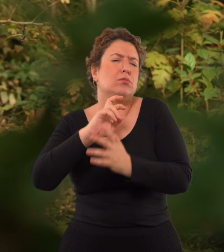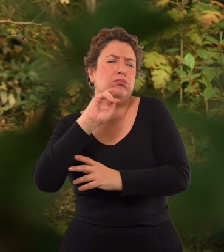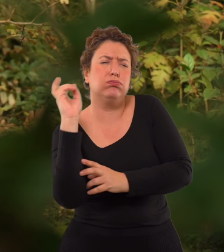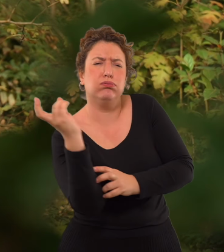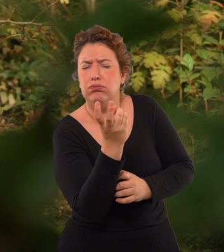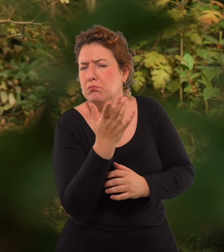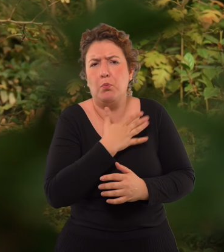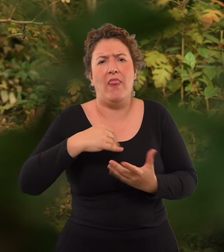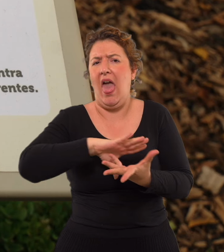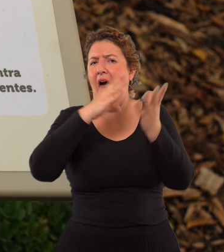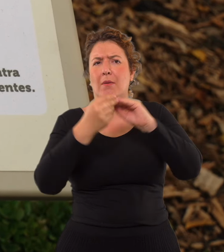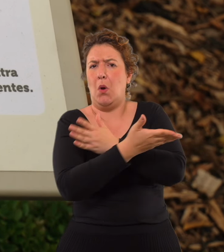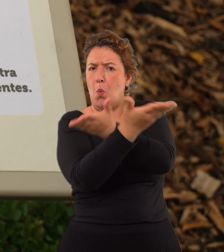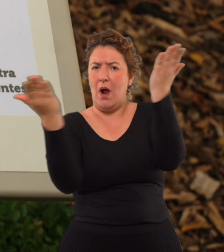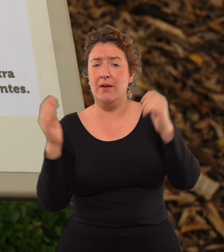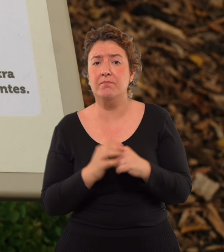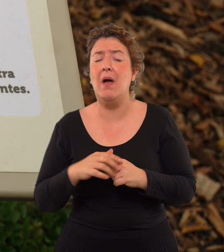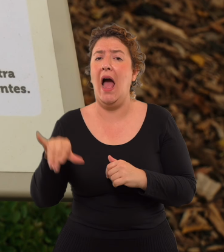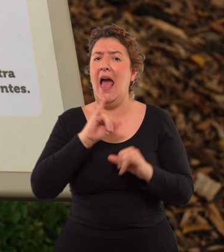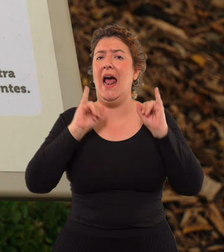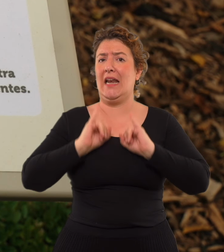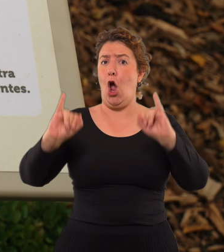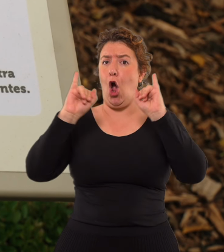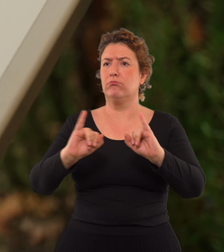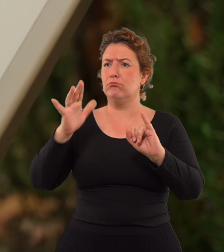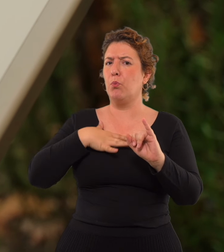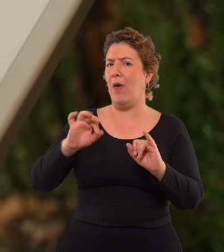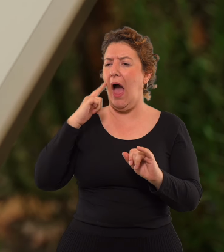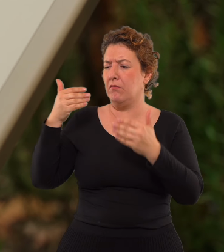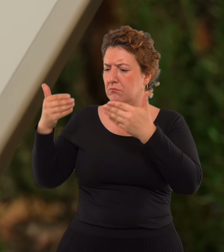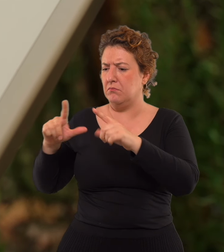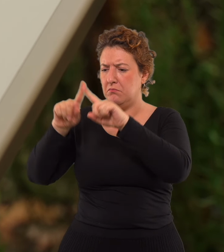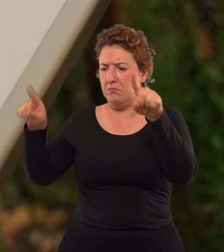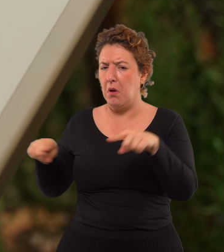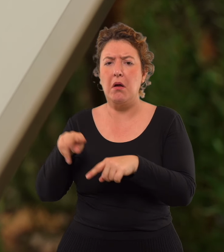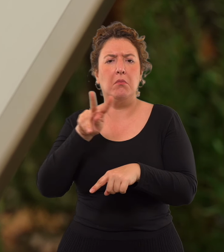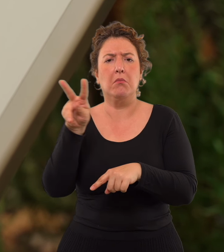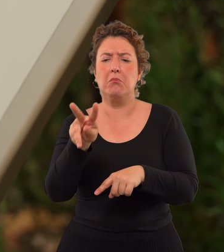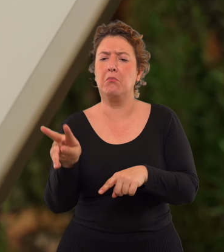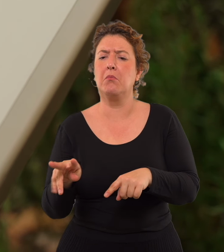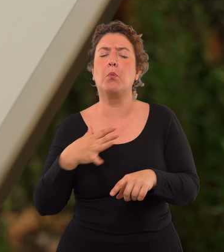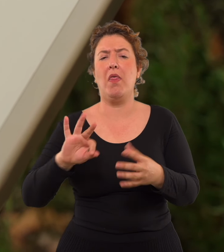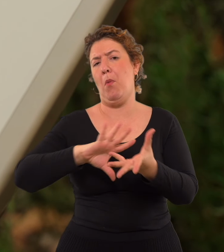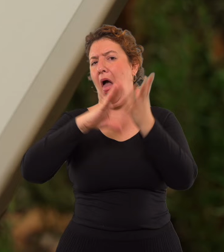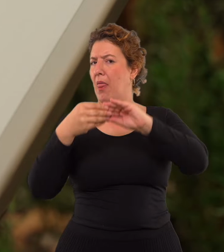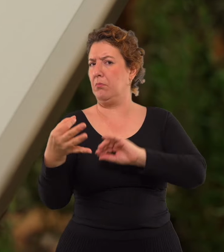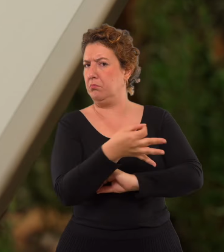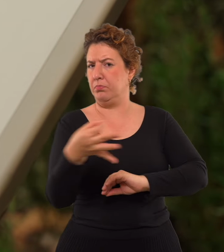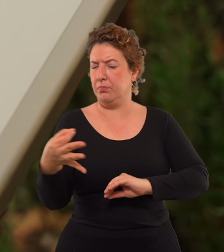con diferentes propuestas de recorridos, uno de ellos con cartelería adaptada.